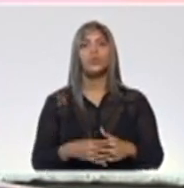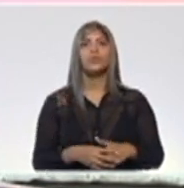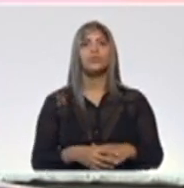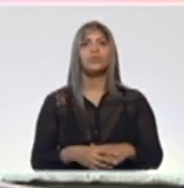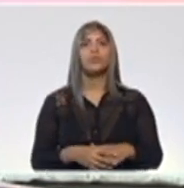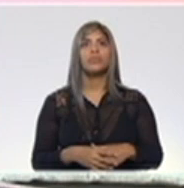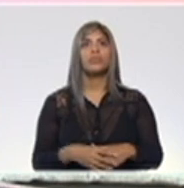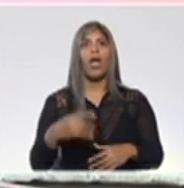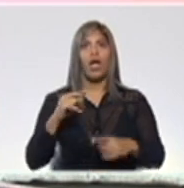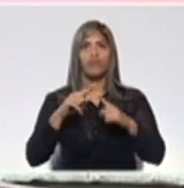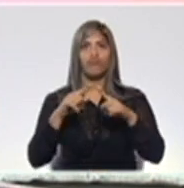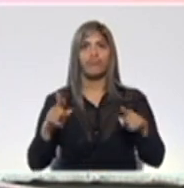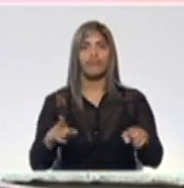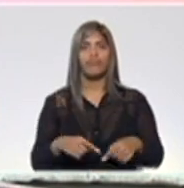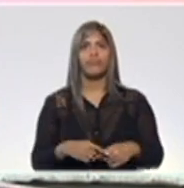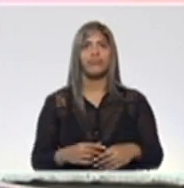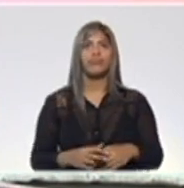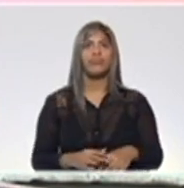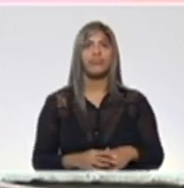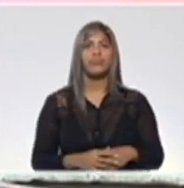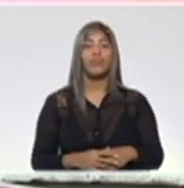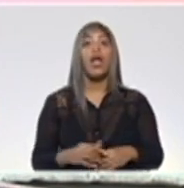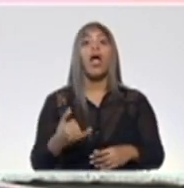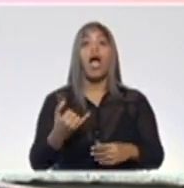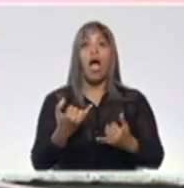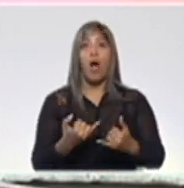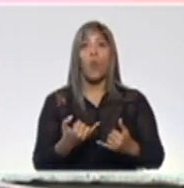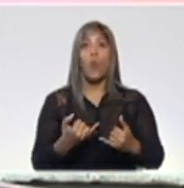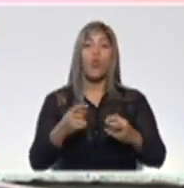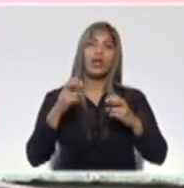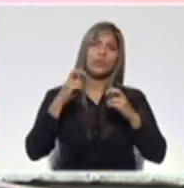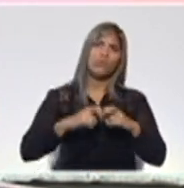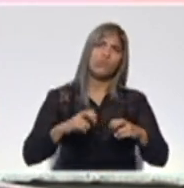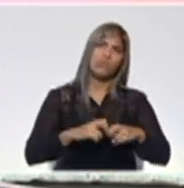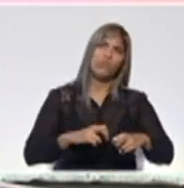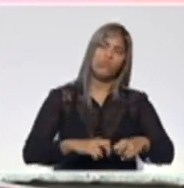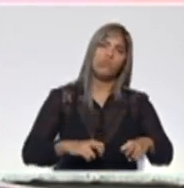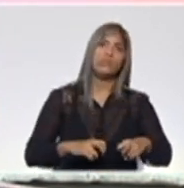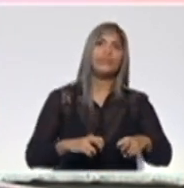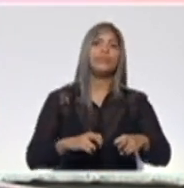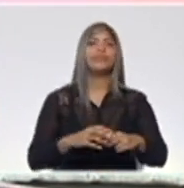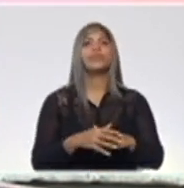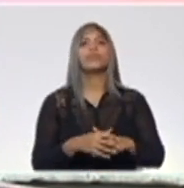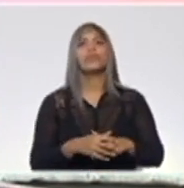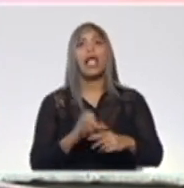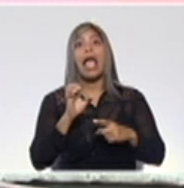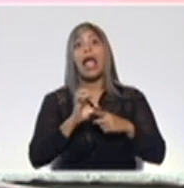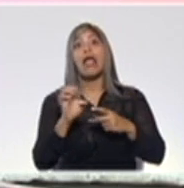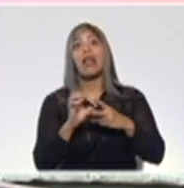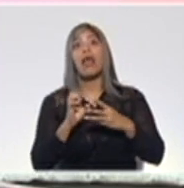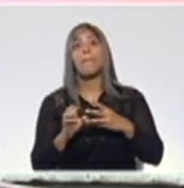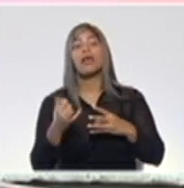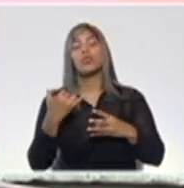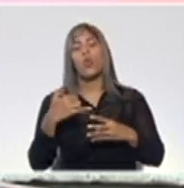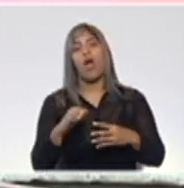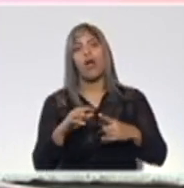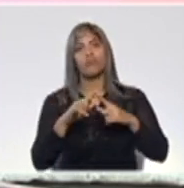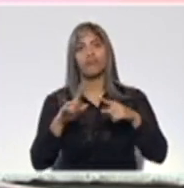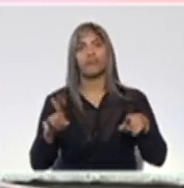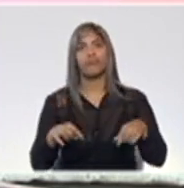Tenemos acá un rombo. Vamos a hacer el estudio y análisis de los elementos que tiene el